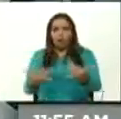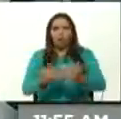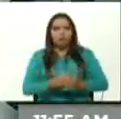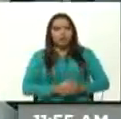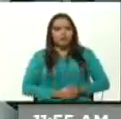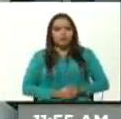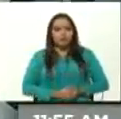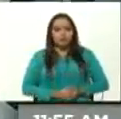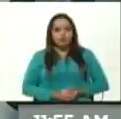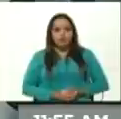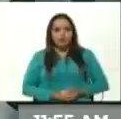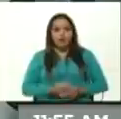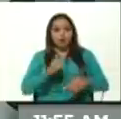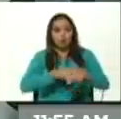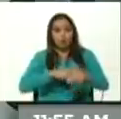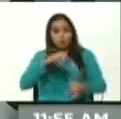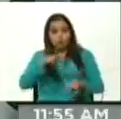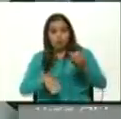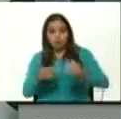en estas horas recientes,